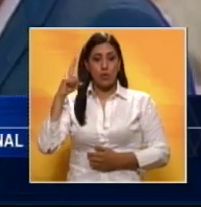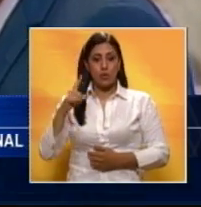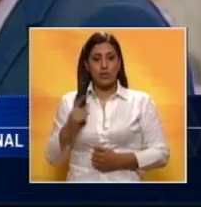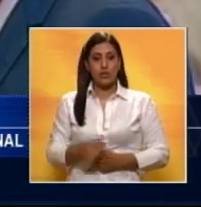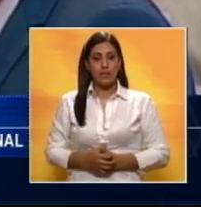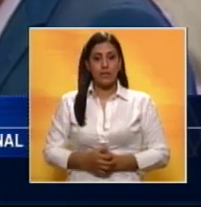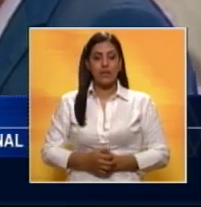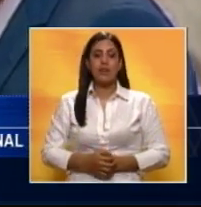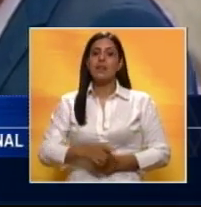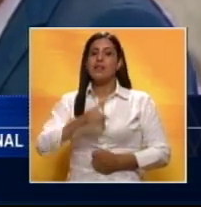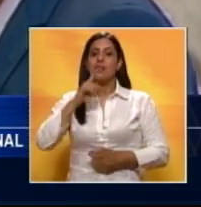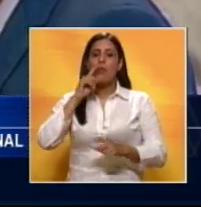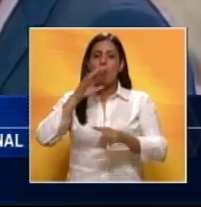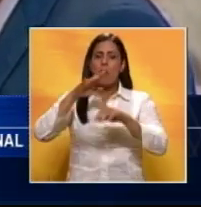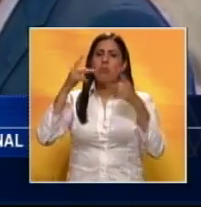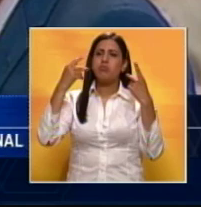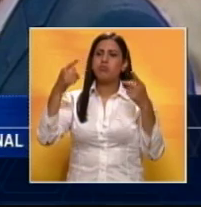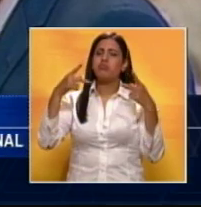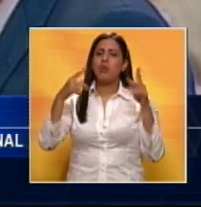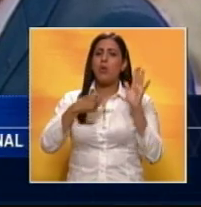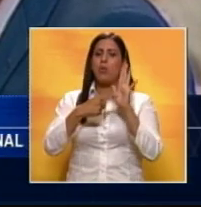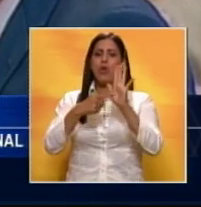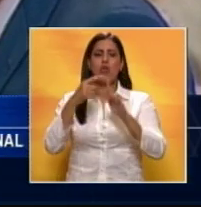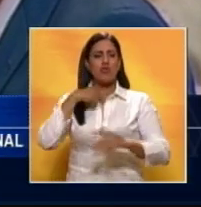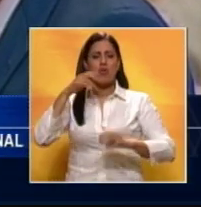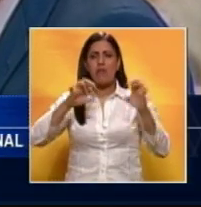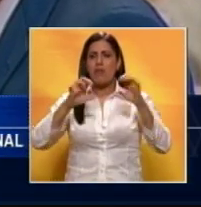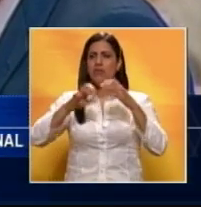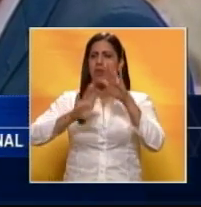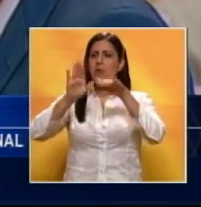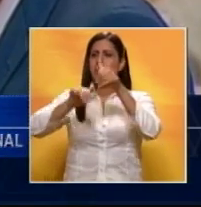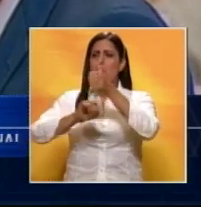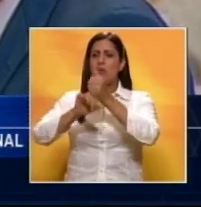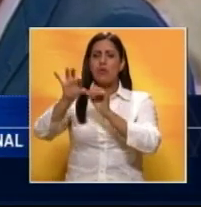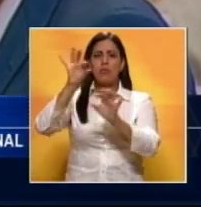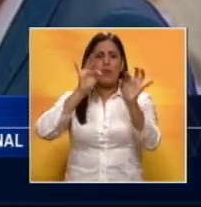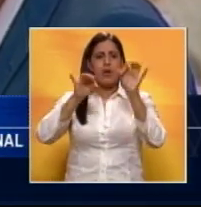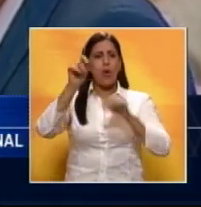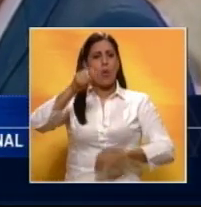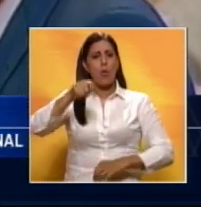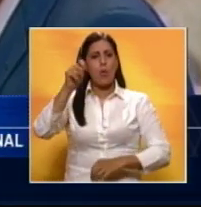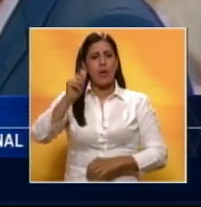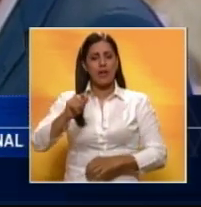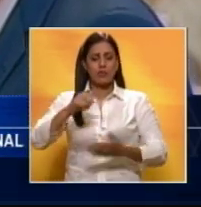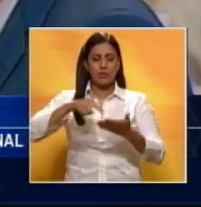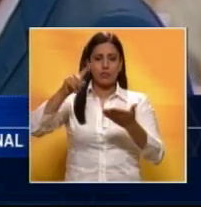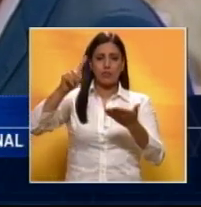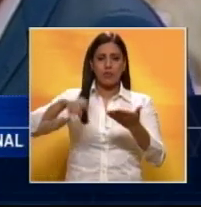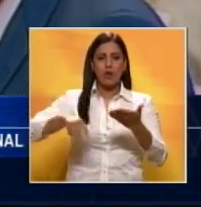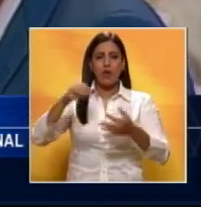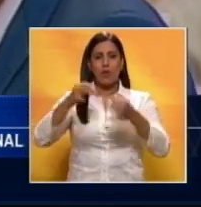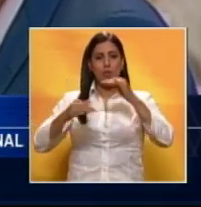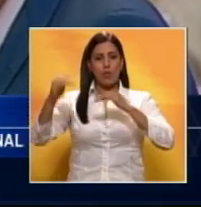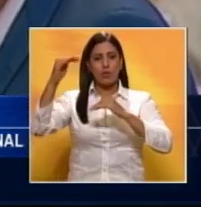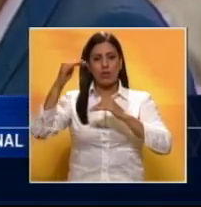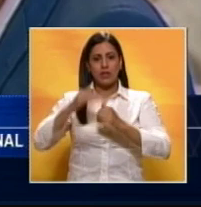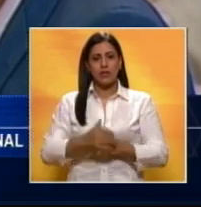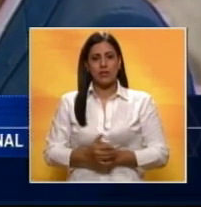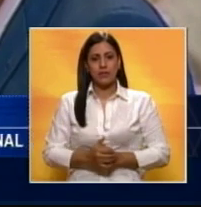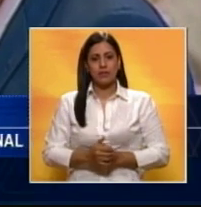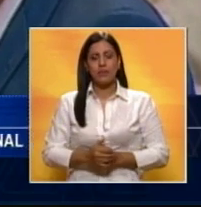Díaz señaló públicamente que no avaló el proceso de preselección de los magistrados del Tribunal Supremo de